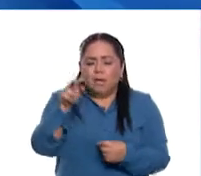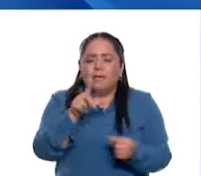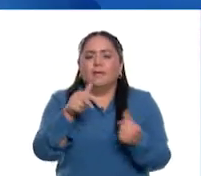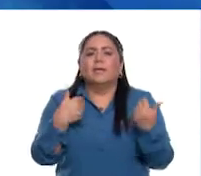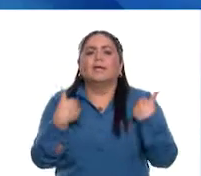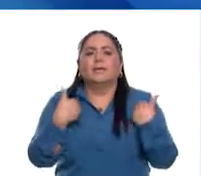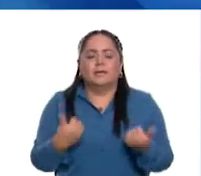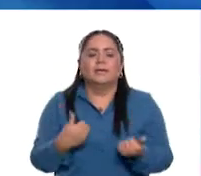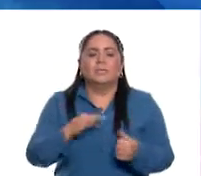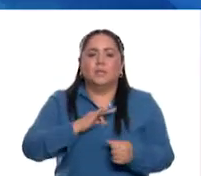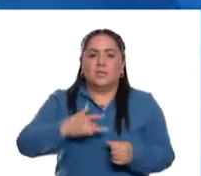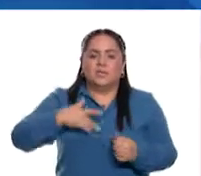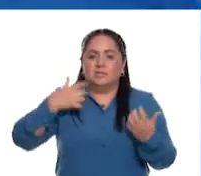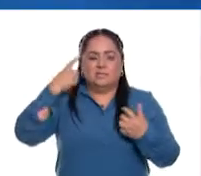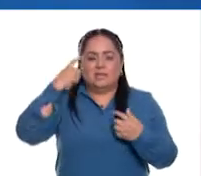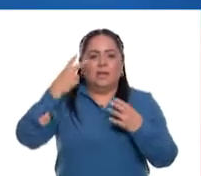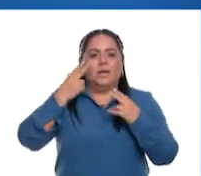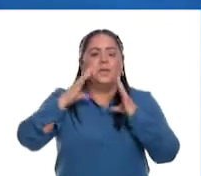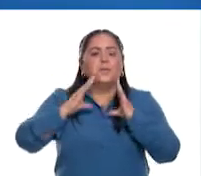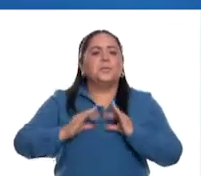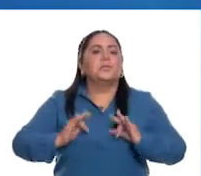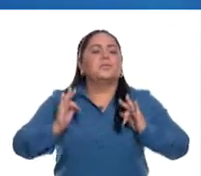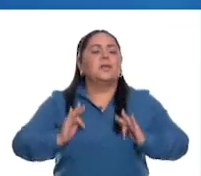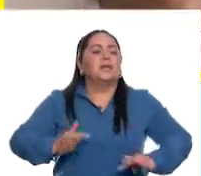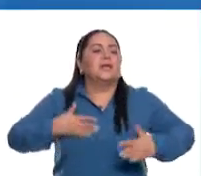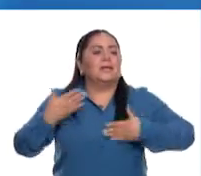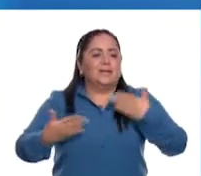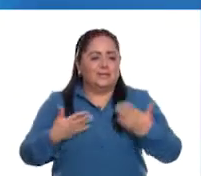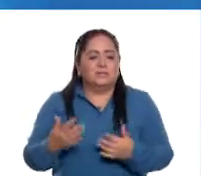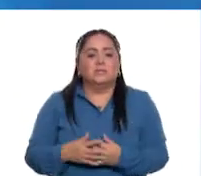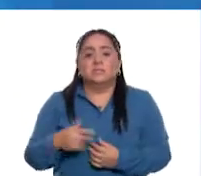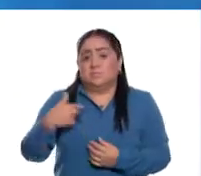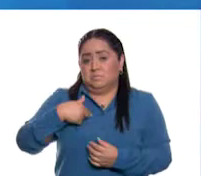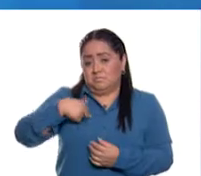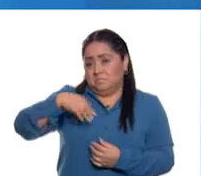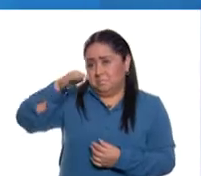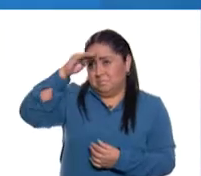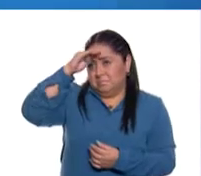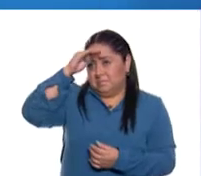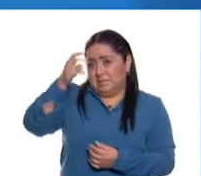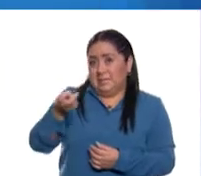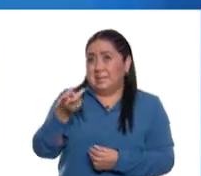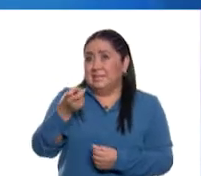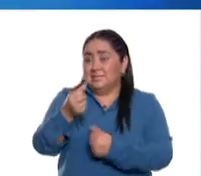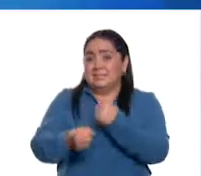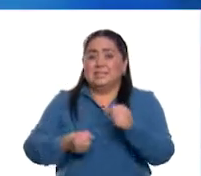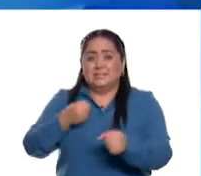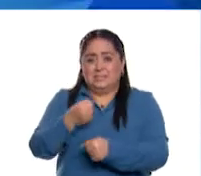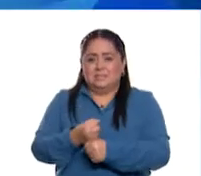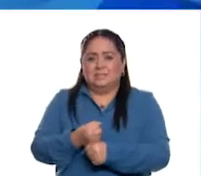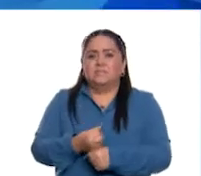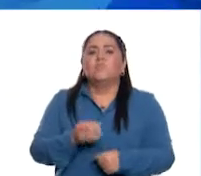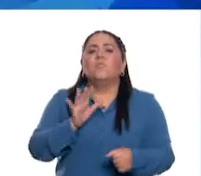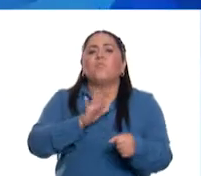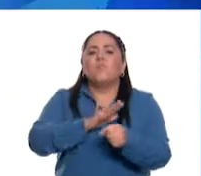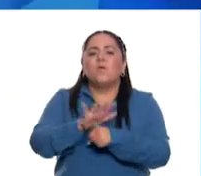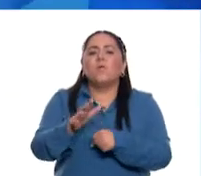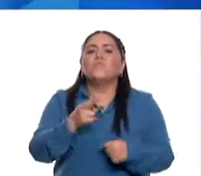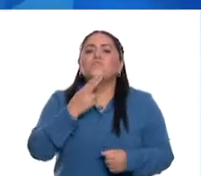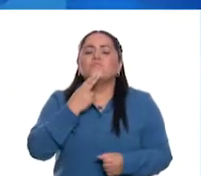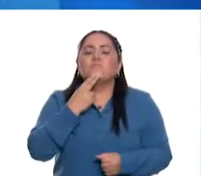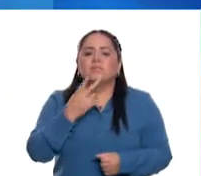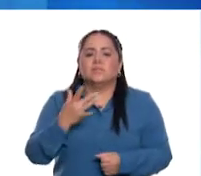comprenderla, pude regularla y hoy mi estado de ánimo es más tranquilo y alegre. Pienso que mi logro de este año fue al usar